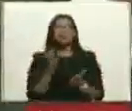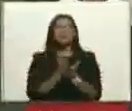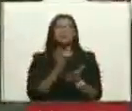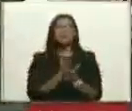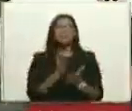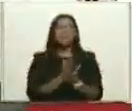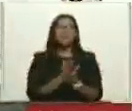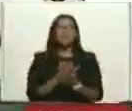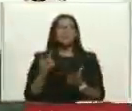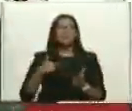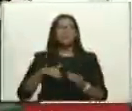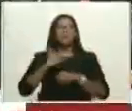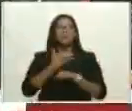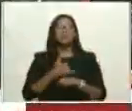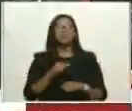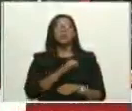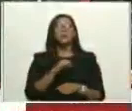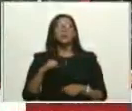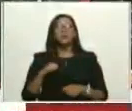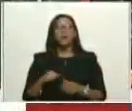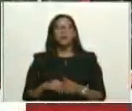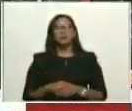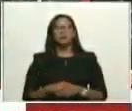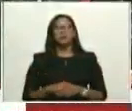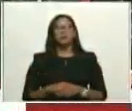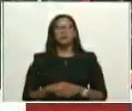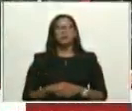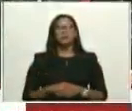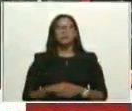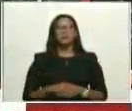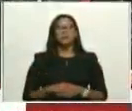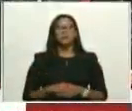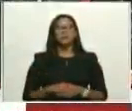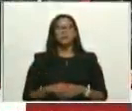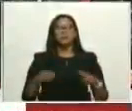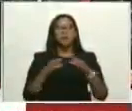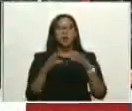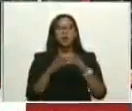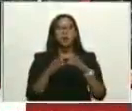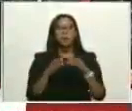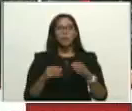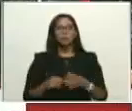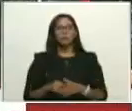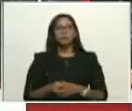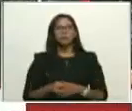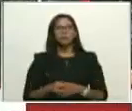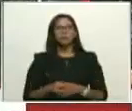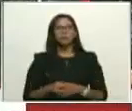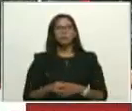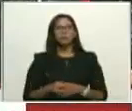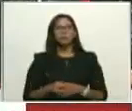proyecto personal. Siempre tuvieron su proyecto personal, uh-huh. De grupo, güey.